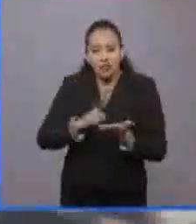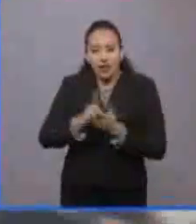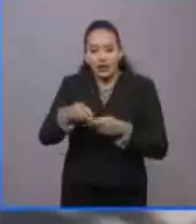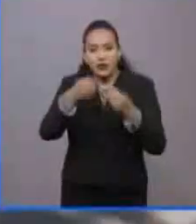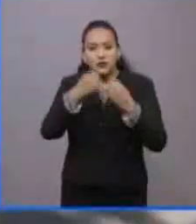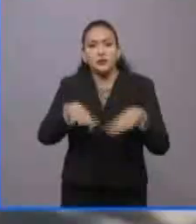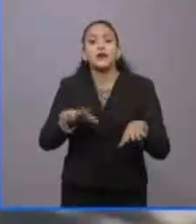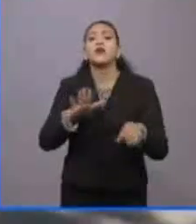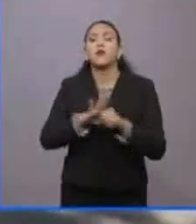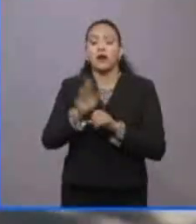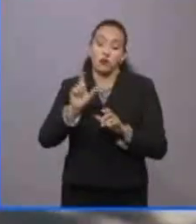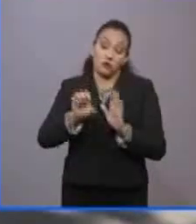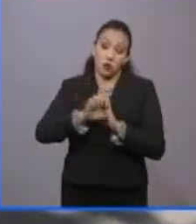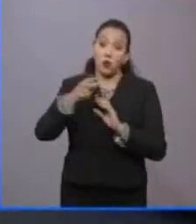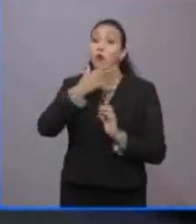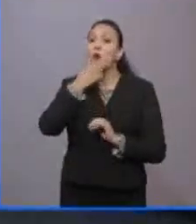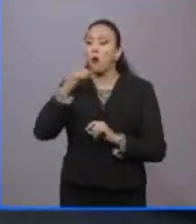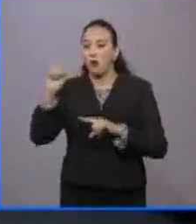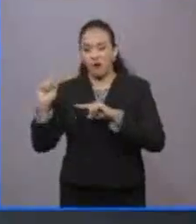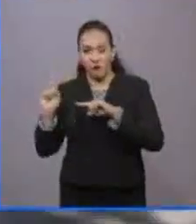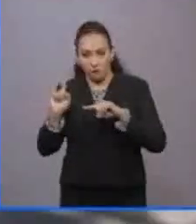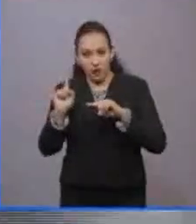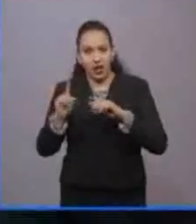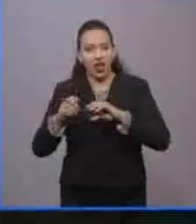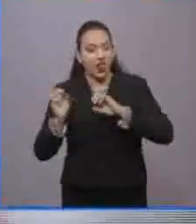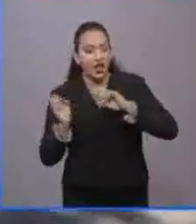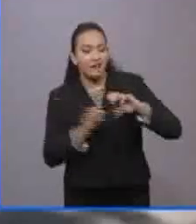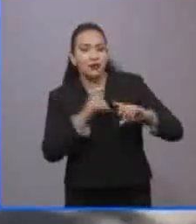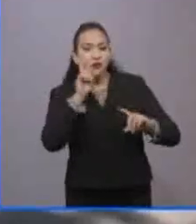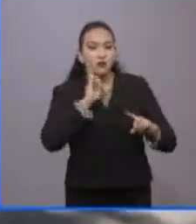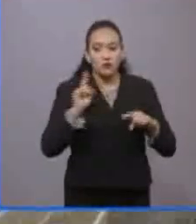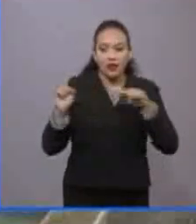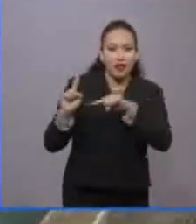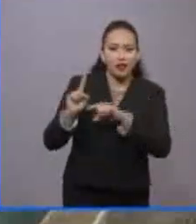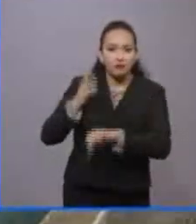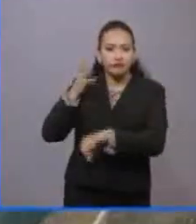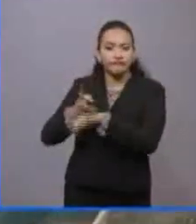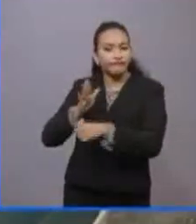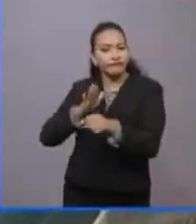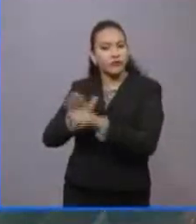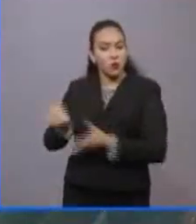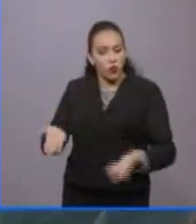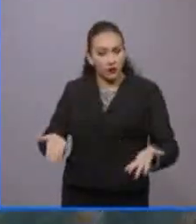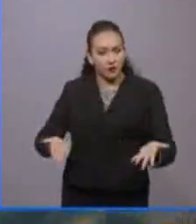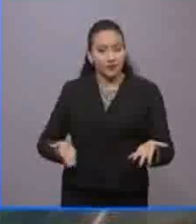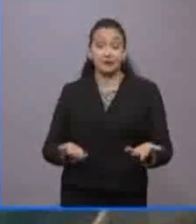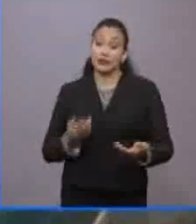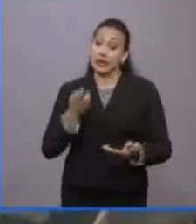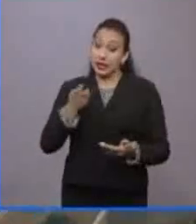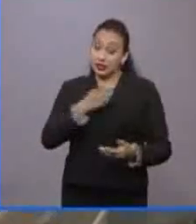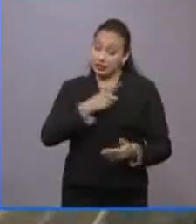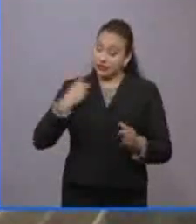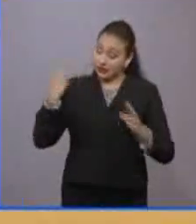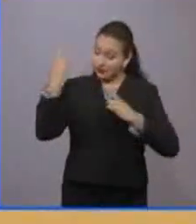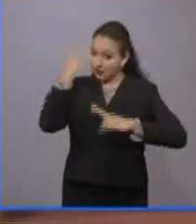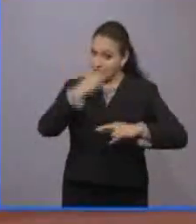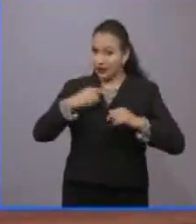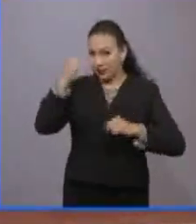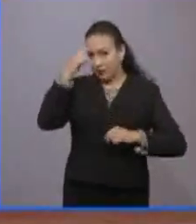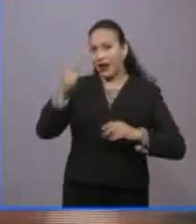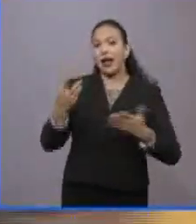perderían ni el plazo que dejaría de gozar de esos derechos el infractor, lo que propiciaba que se aplicara de manera